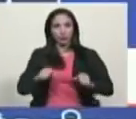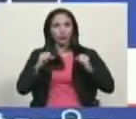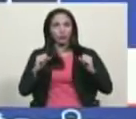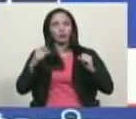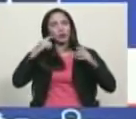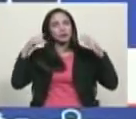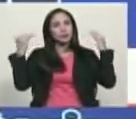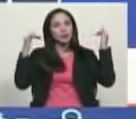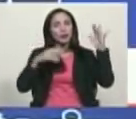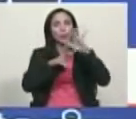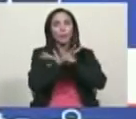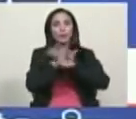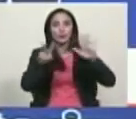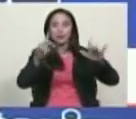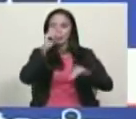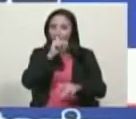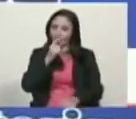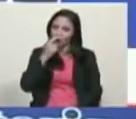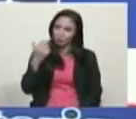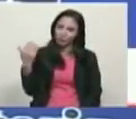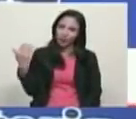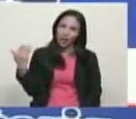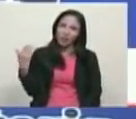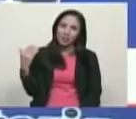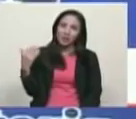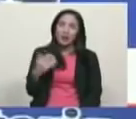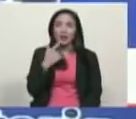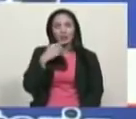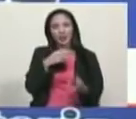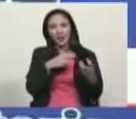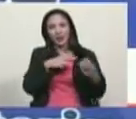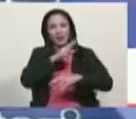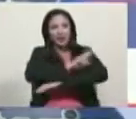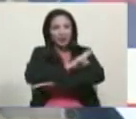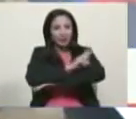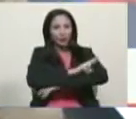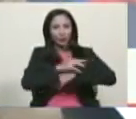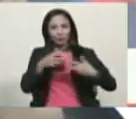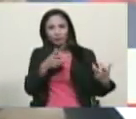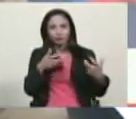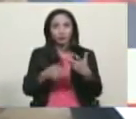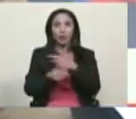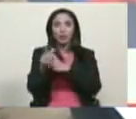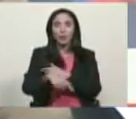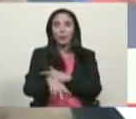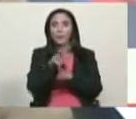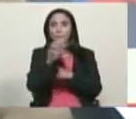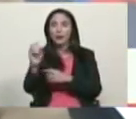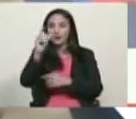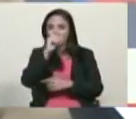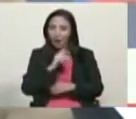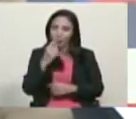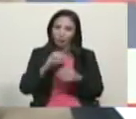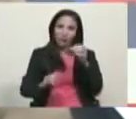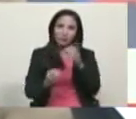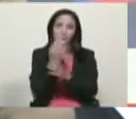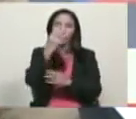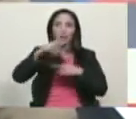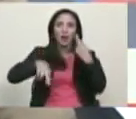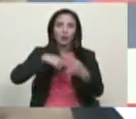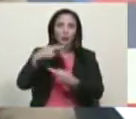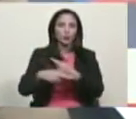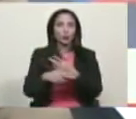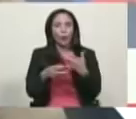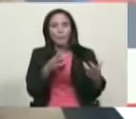celebrando 27 años de rebelión permanente y 20 años de revolución en batalla y en